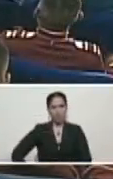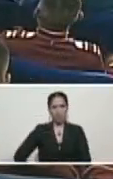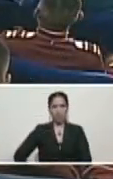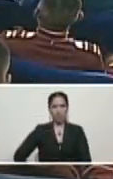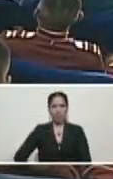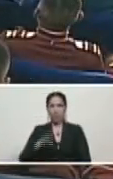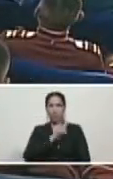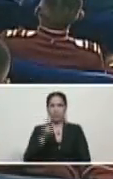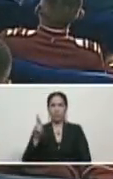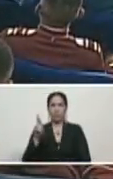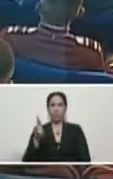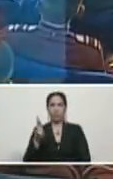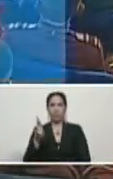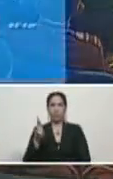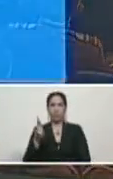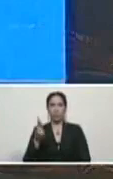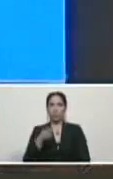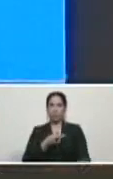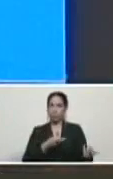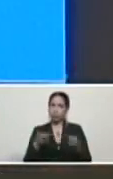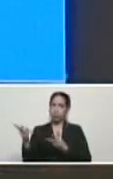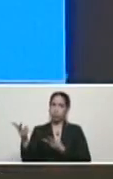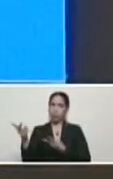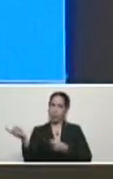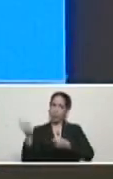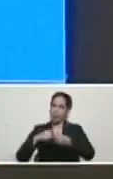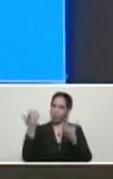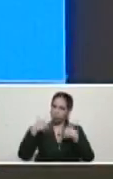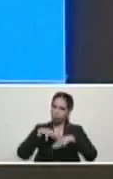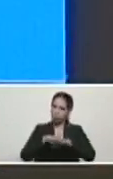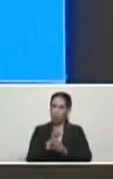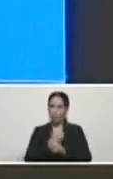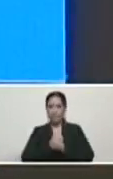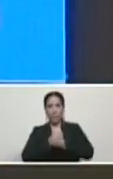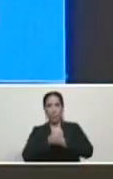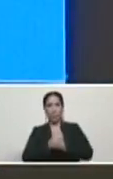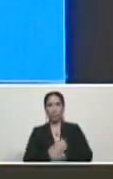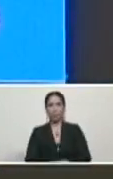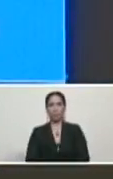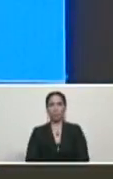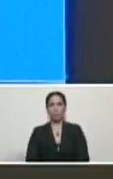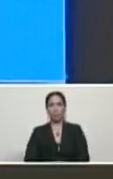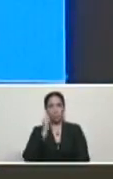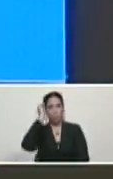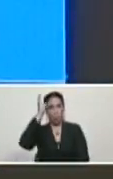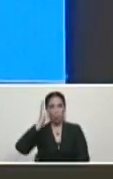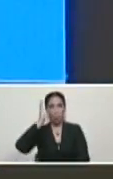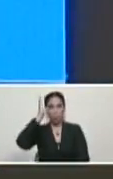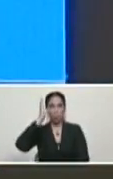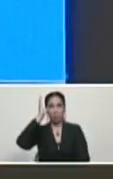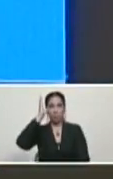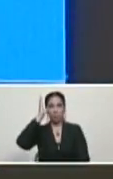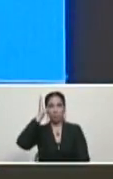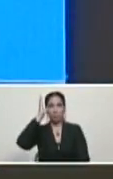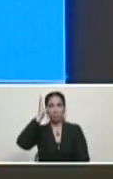República, los invito a incorporarse con amor, con conocimiento.